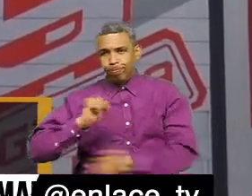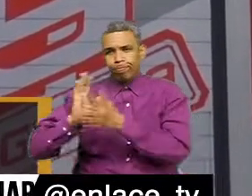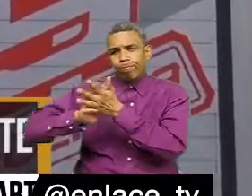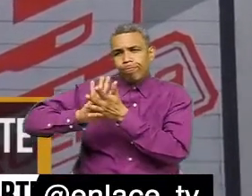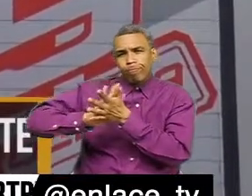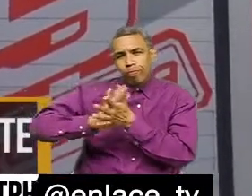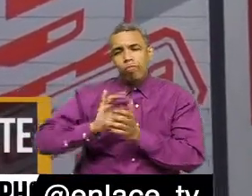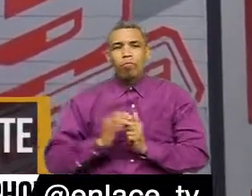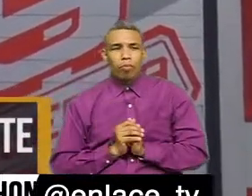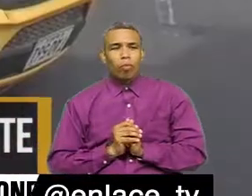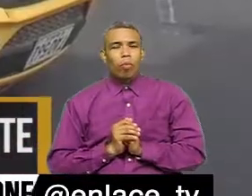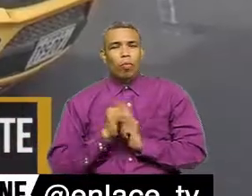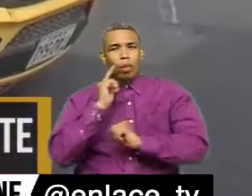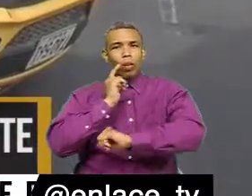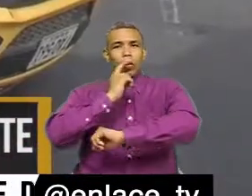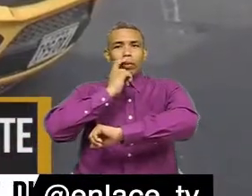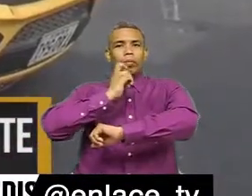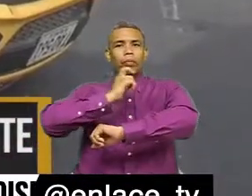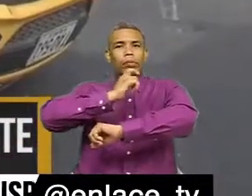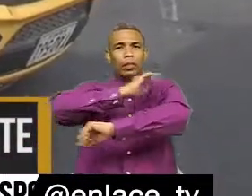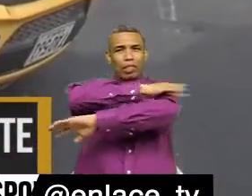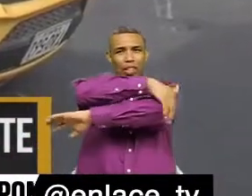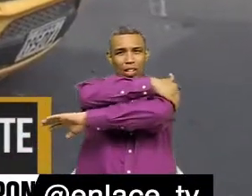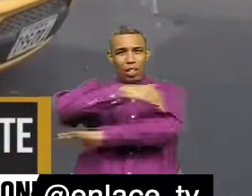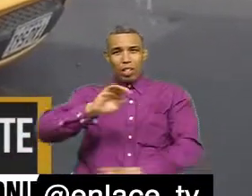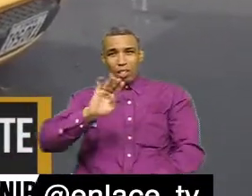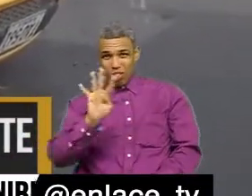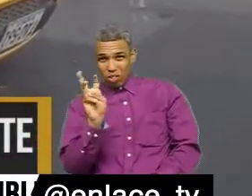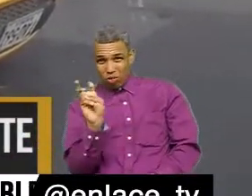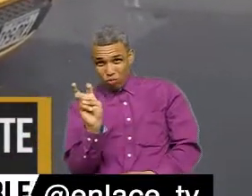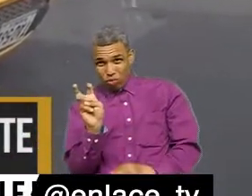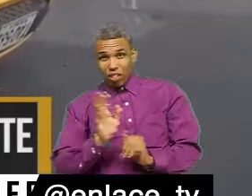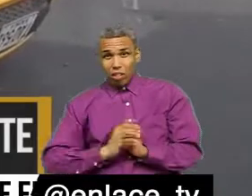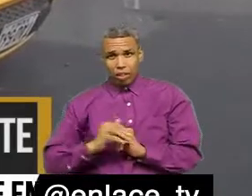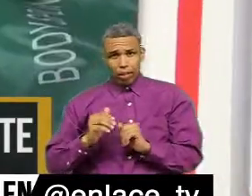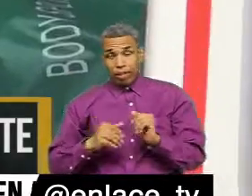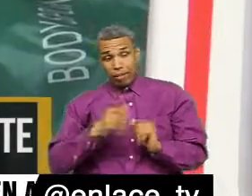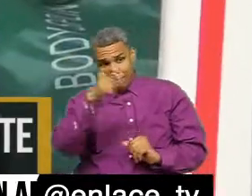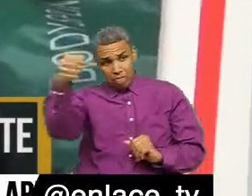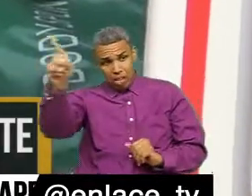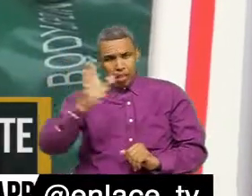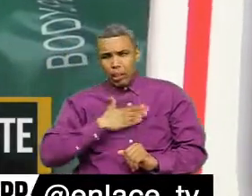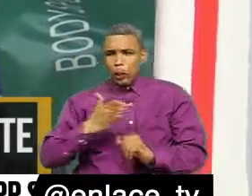tránsito en la 47 con 16. Despachamos inicialmente una de nuestras primeras ambulancias.